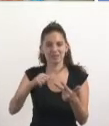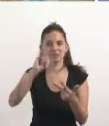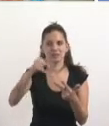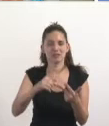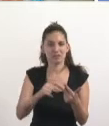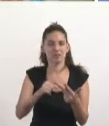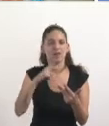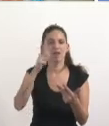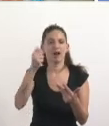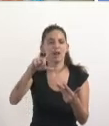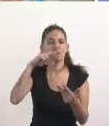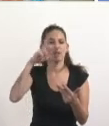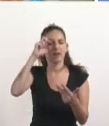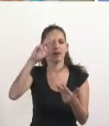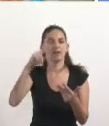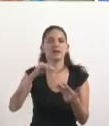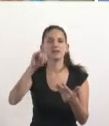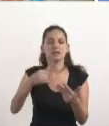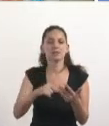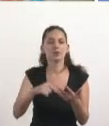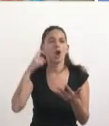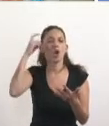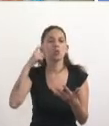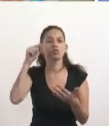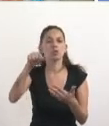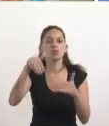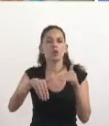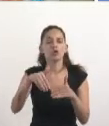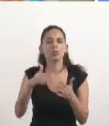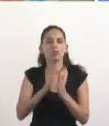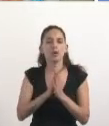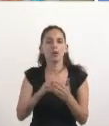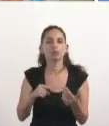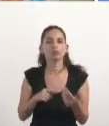lópez valverde afirmativo creador gusto su voto por favor